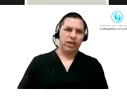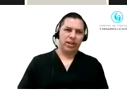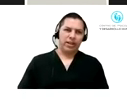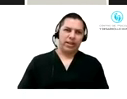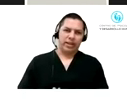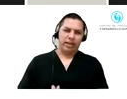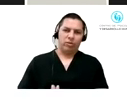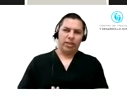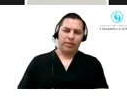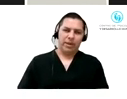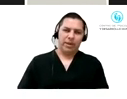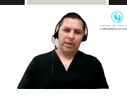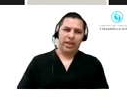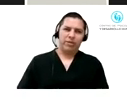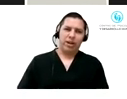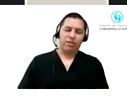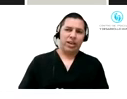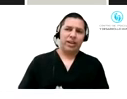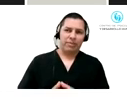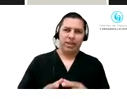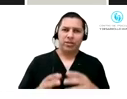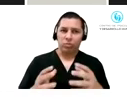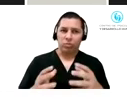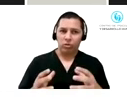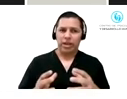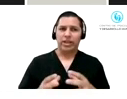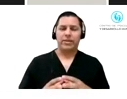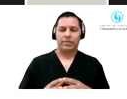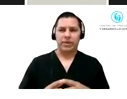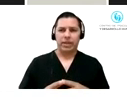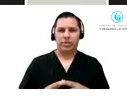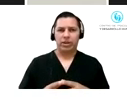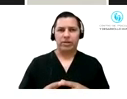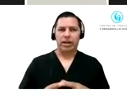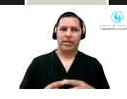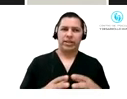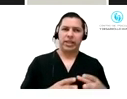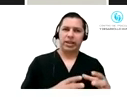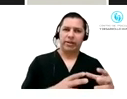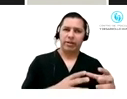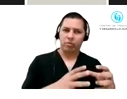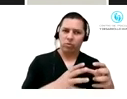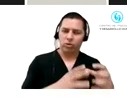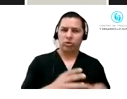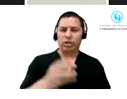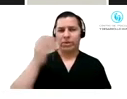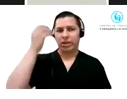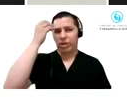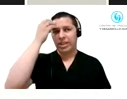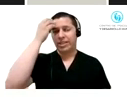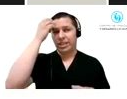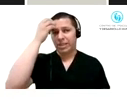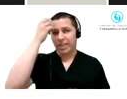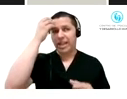Sin duda alguna, no hacer pequeño algo que realmente es muy grande, ¿verdad? Porque a veces tiene que ver mucho con temas